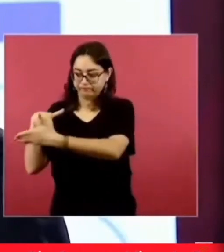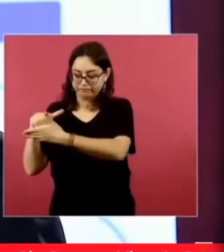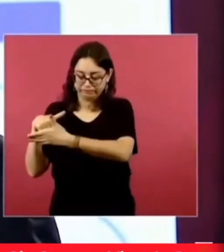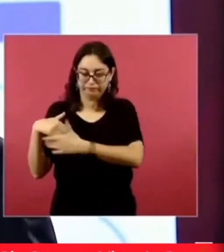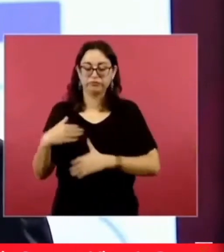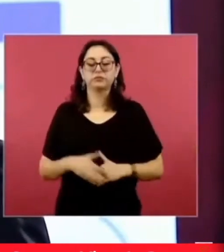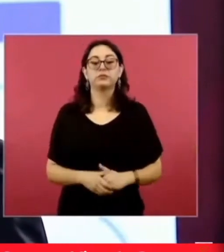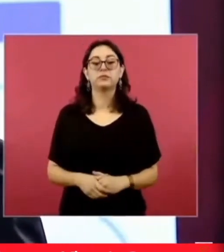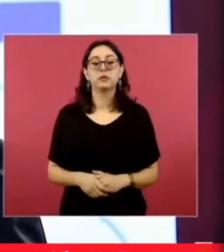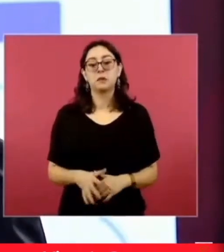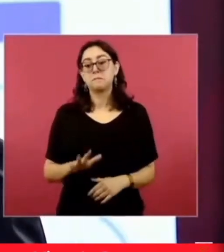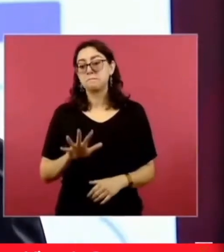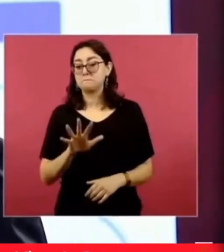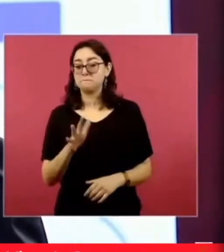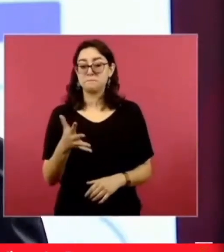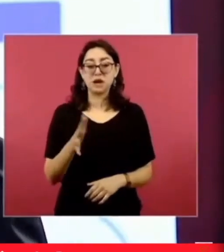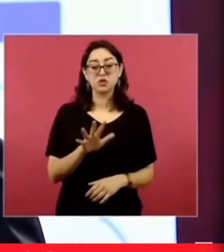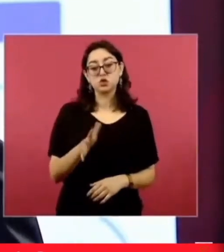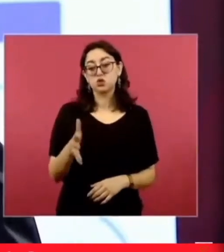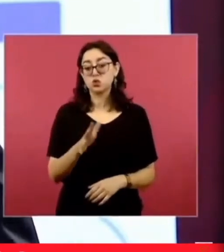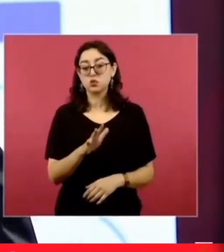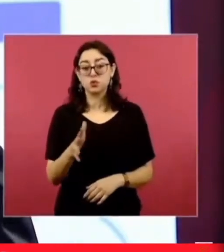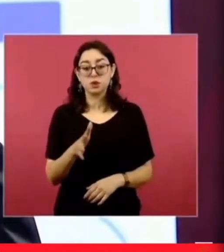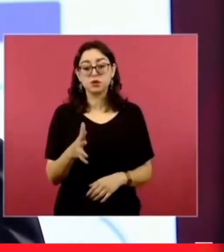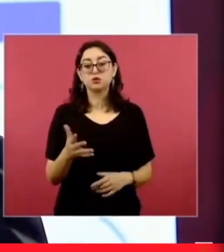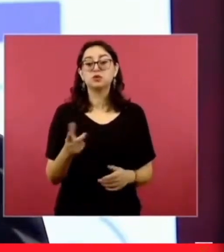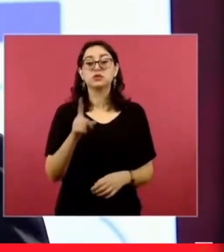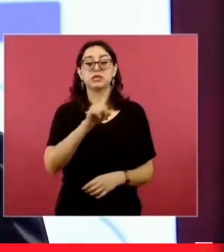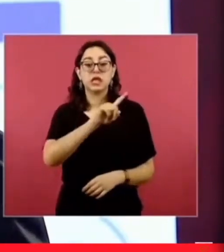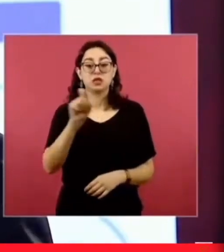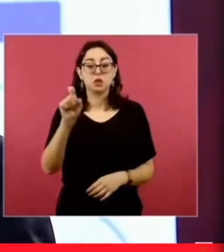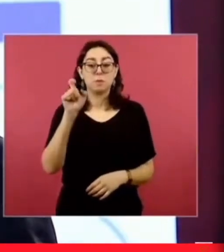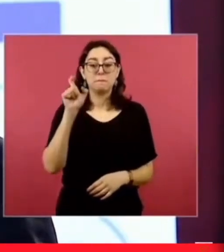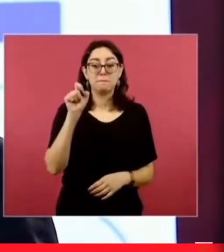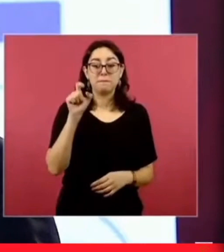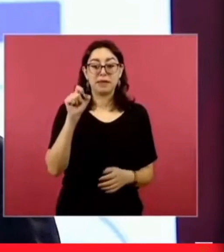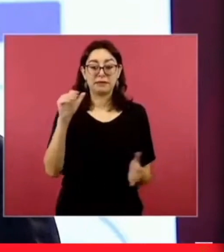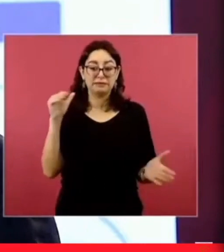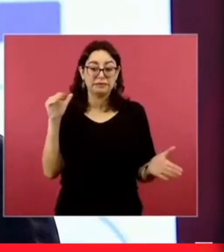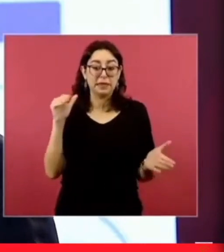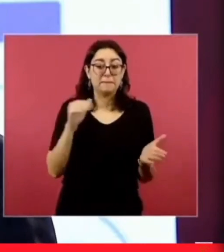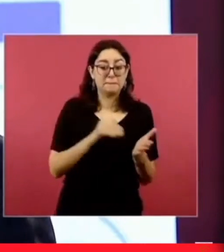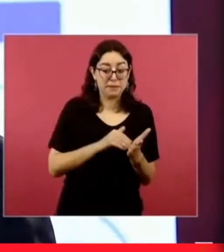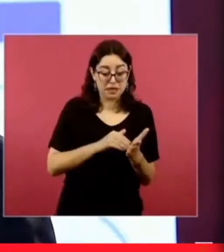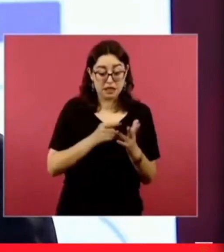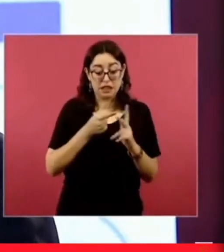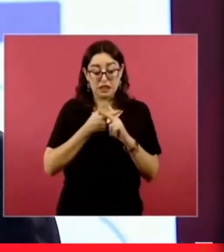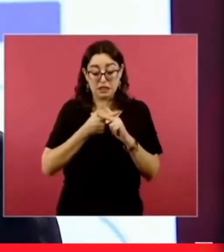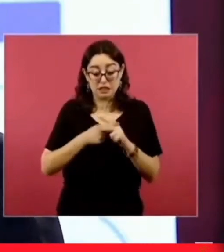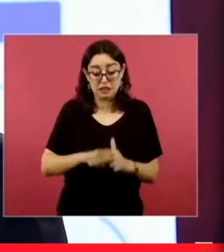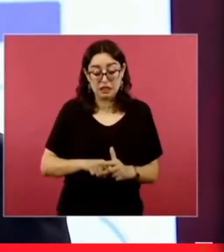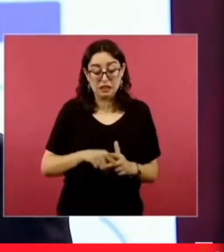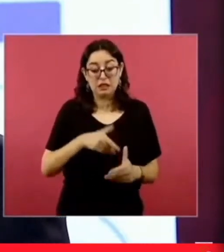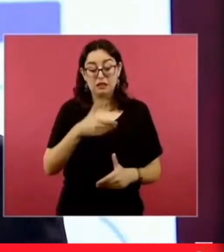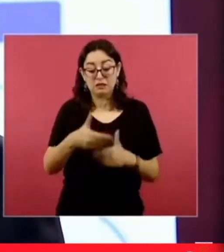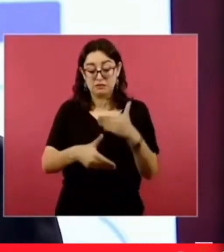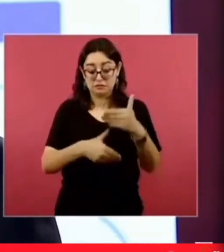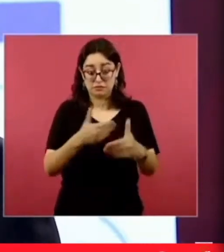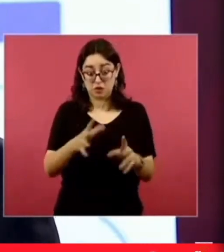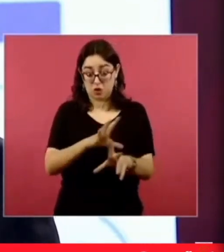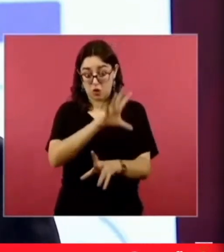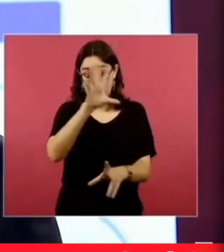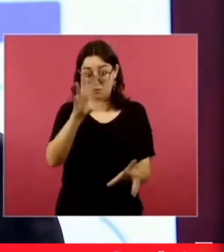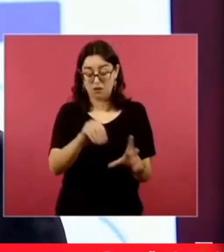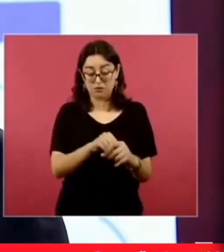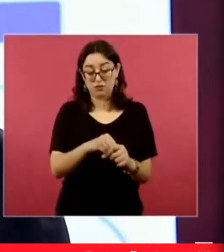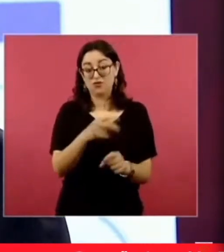pasajeros de 120 mil pasajeros en su etapa inicial y llegando hasta 230 mil pasajeros en su fase, pues,